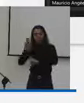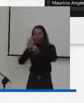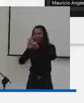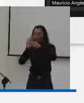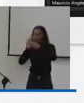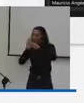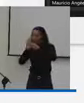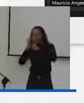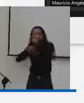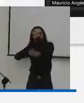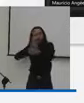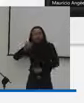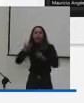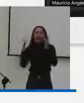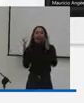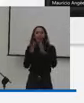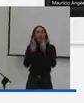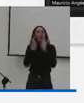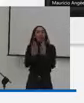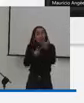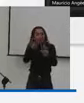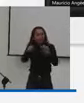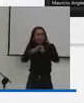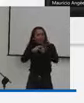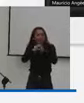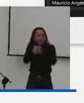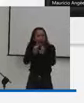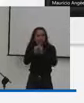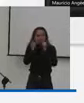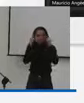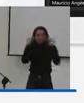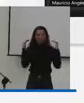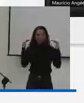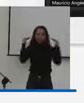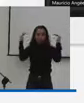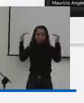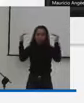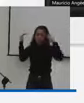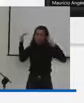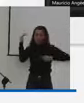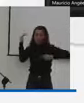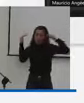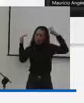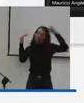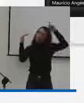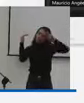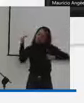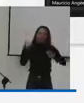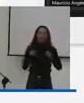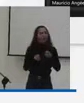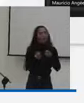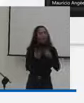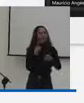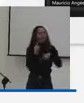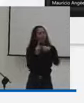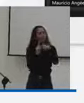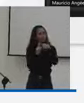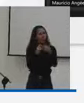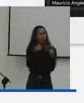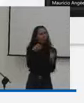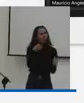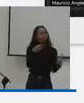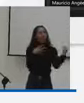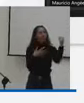rendimiento y alto rendimiento una serie de beneficios y cobijar el atleta con varias